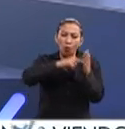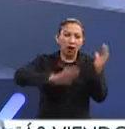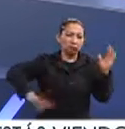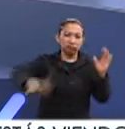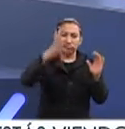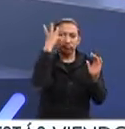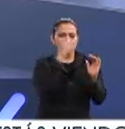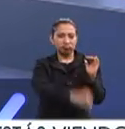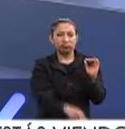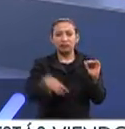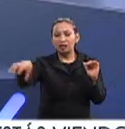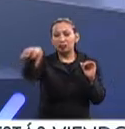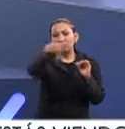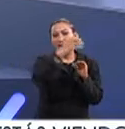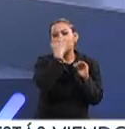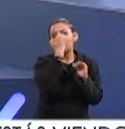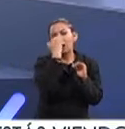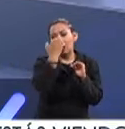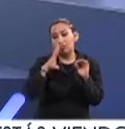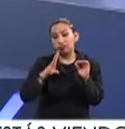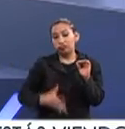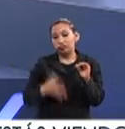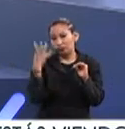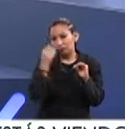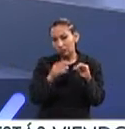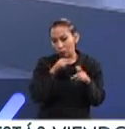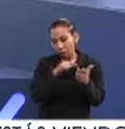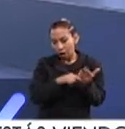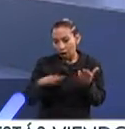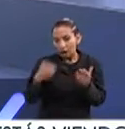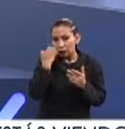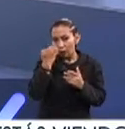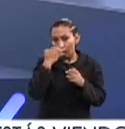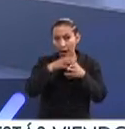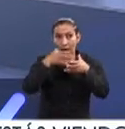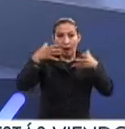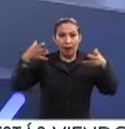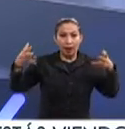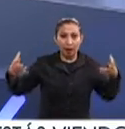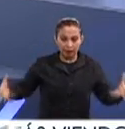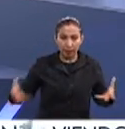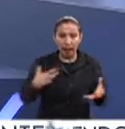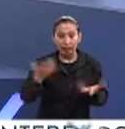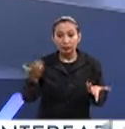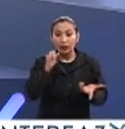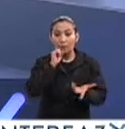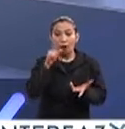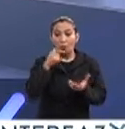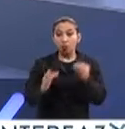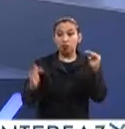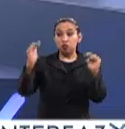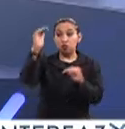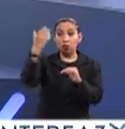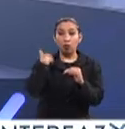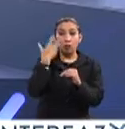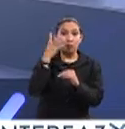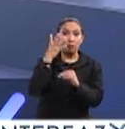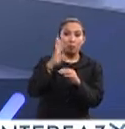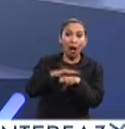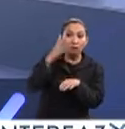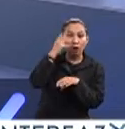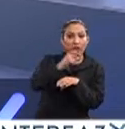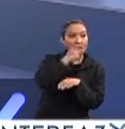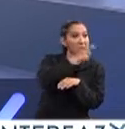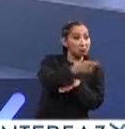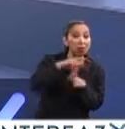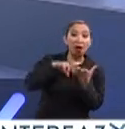bueno, sabemos y obviamente nos enorgullecemos de eso, que pues está rankeado incluso como uno de los más bonitos, en